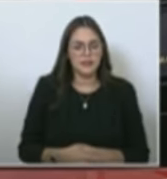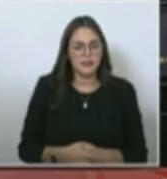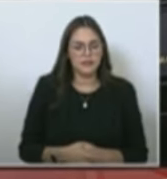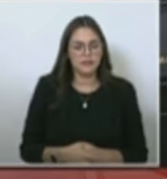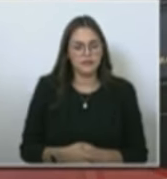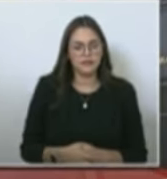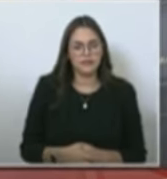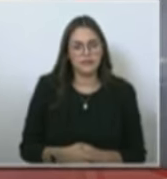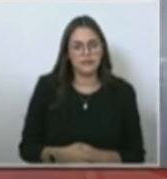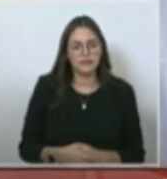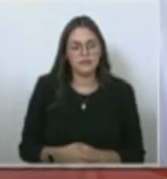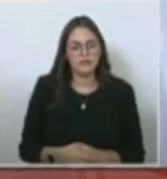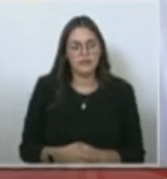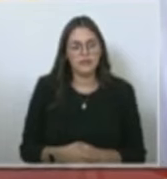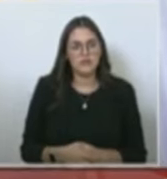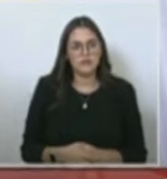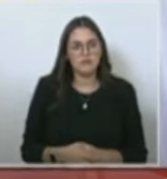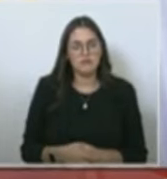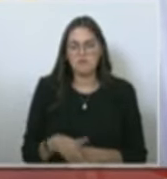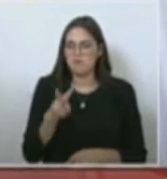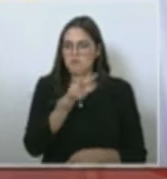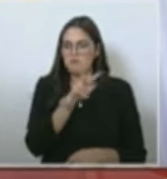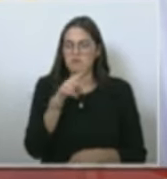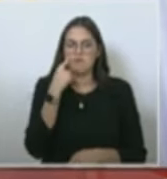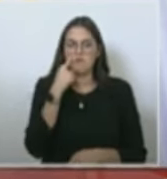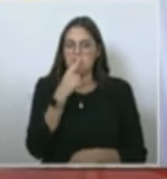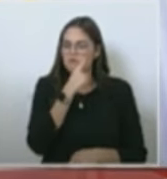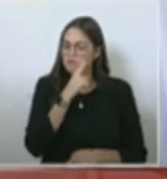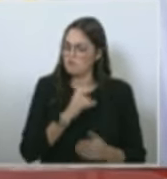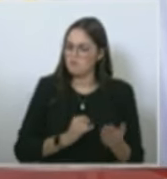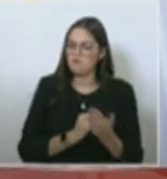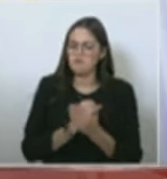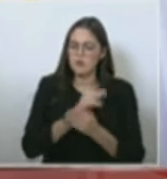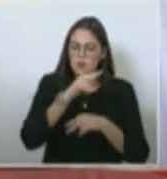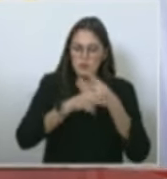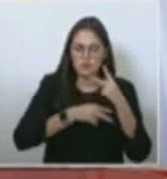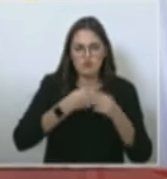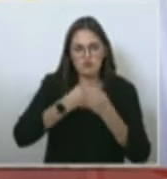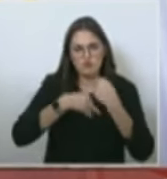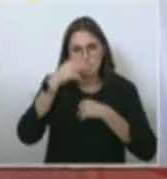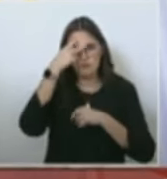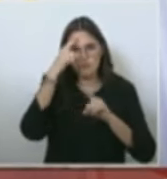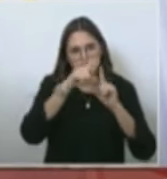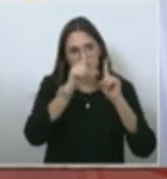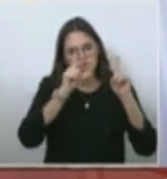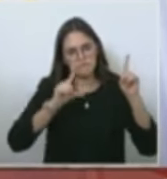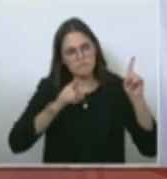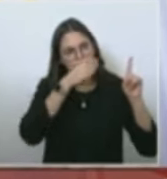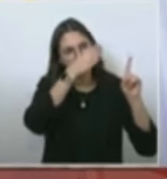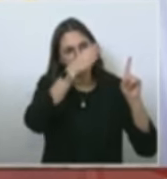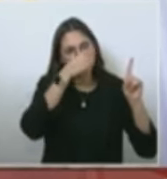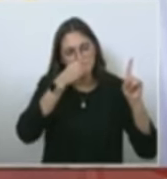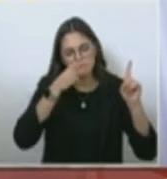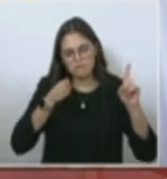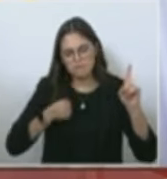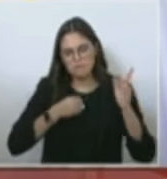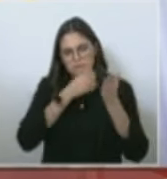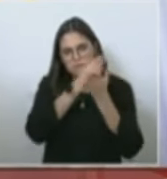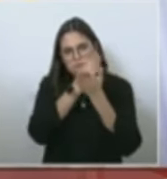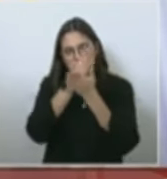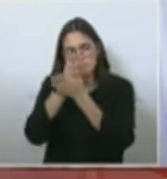Decidieron recorrer la República para formar comités en cada uno de los estados para la constitución